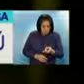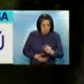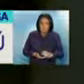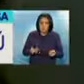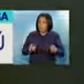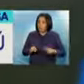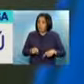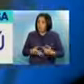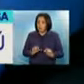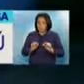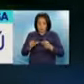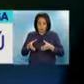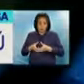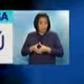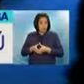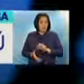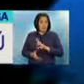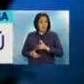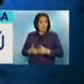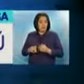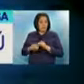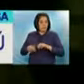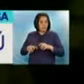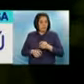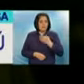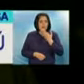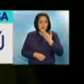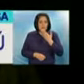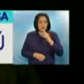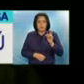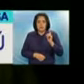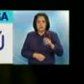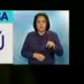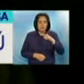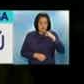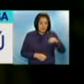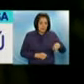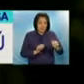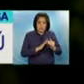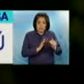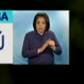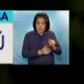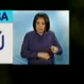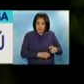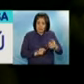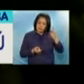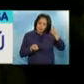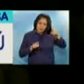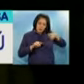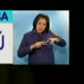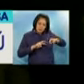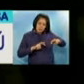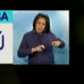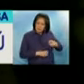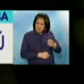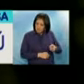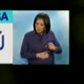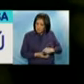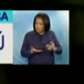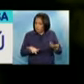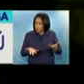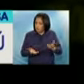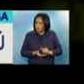se desarticuló una banda liderada por una mujer. En esta casa, de acuerdo a la investigación que tenemos, era un centro de acopio y distribución